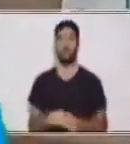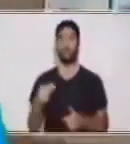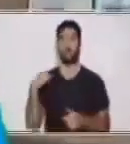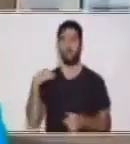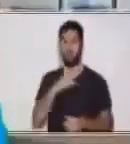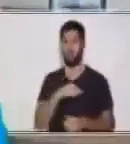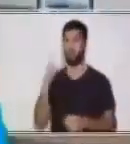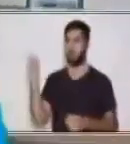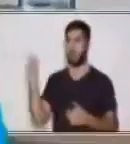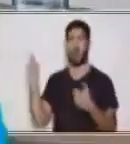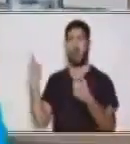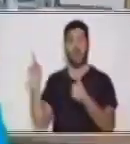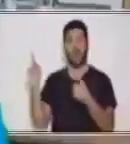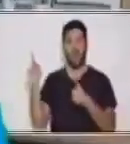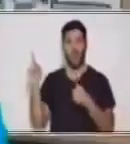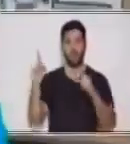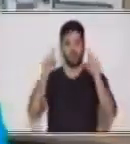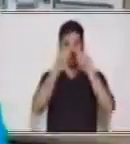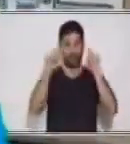de gráfica.